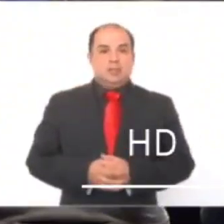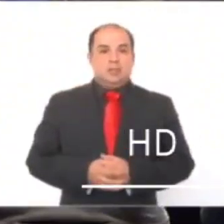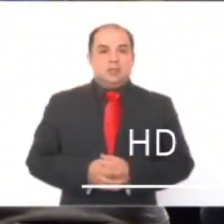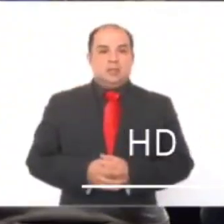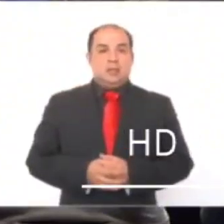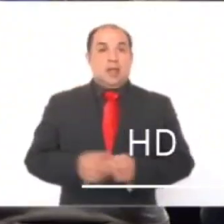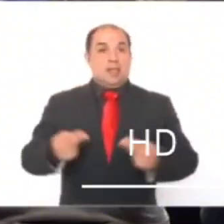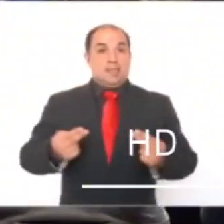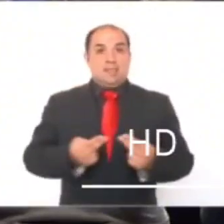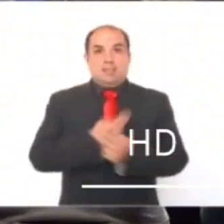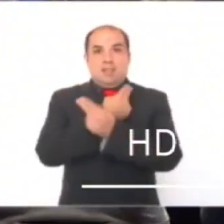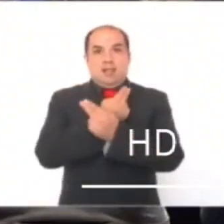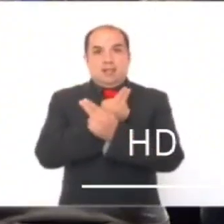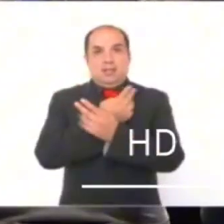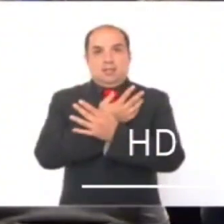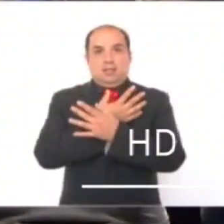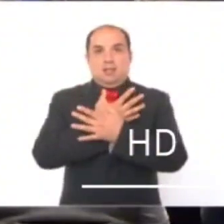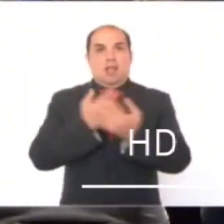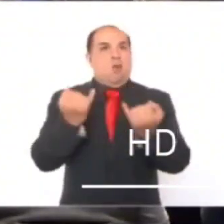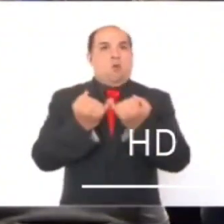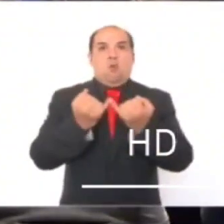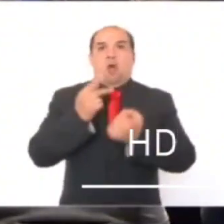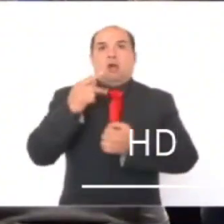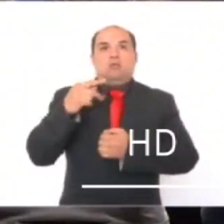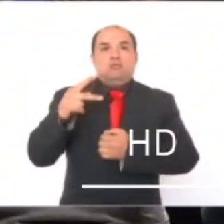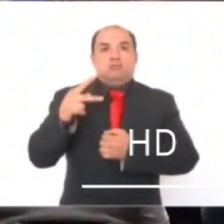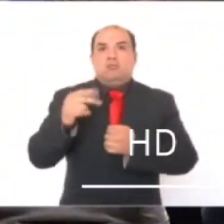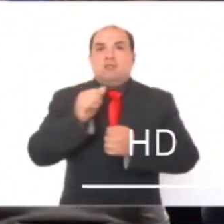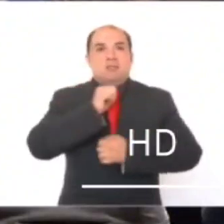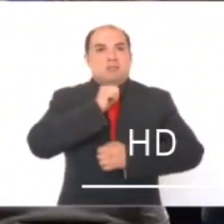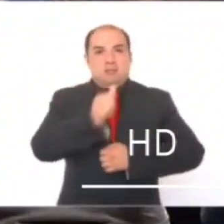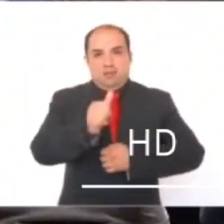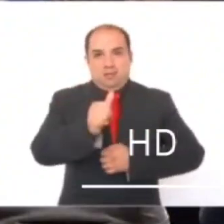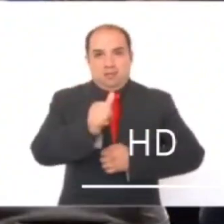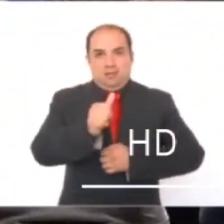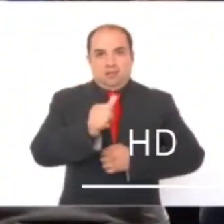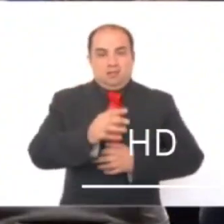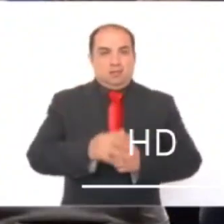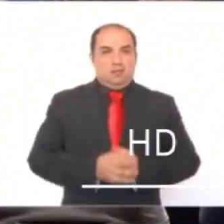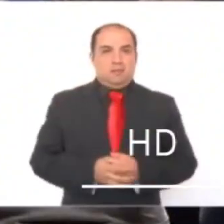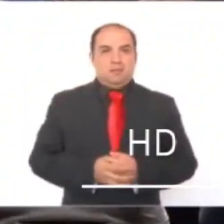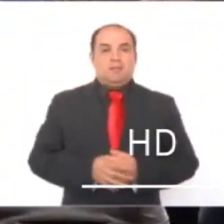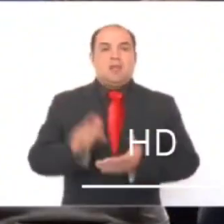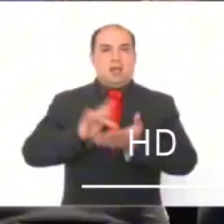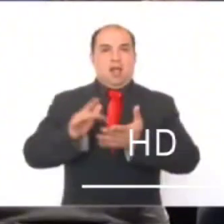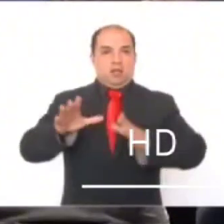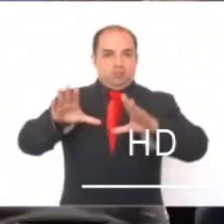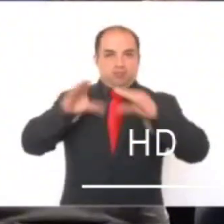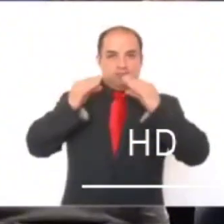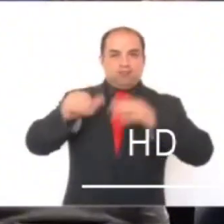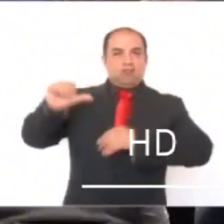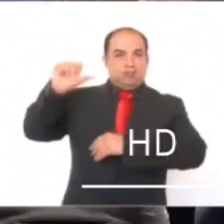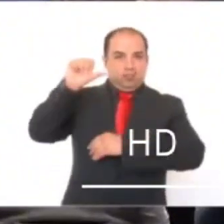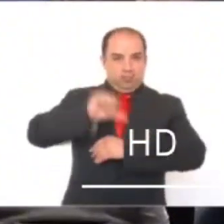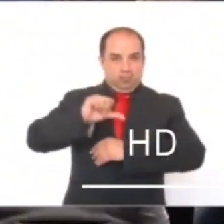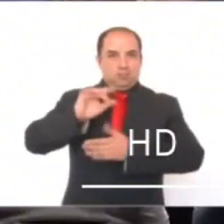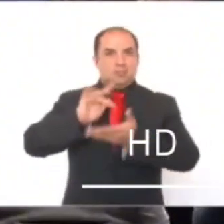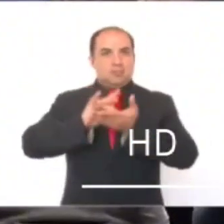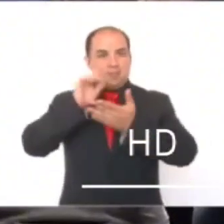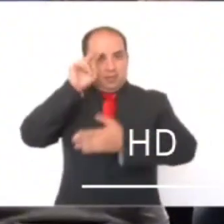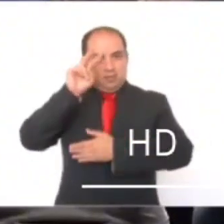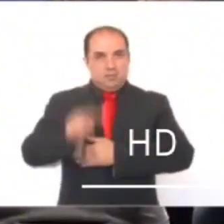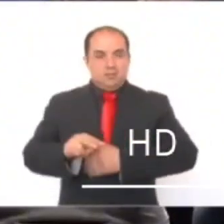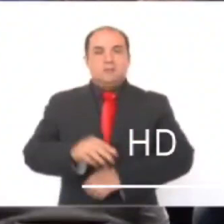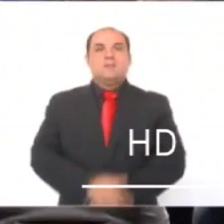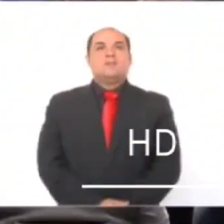naciste y rompieron el molde. Así de sencillo. Gracias por lo que nos has enseñado el día de hoy. Gracias de